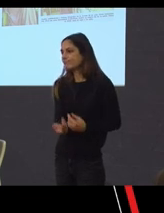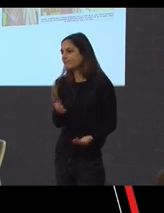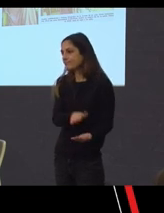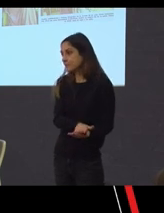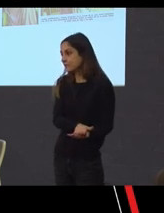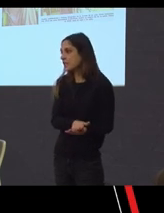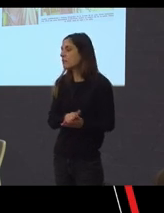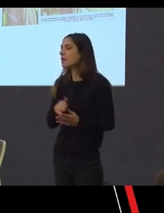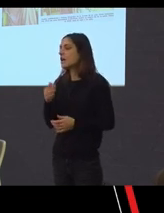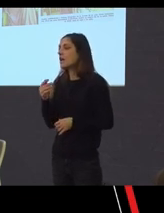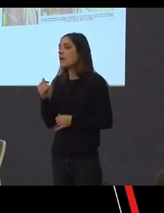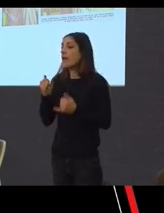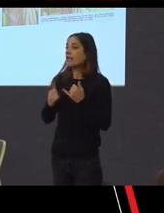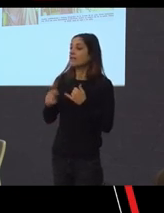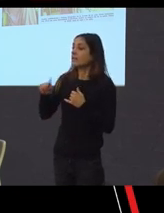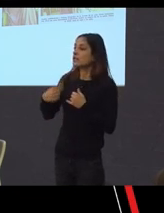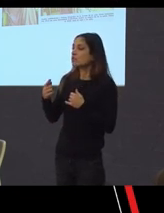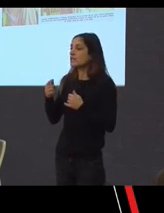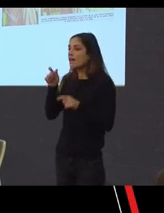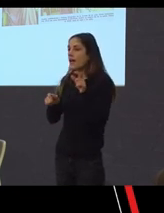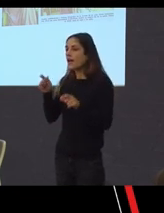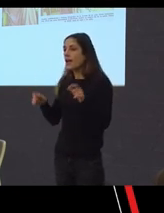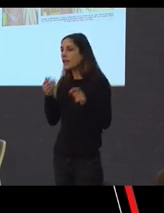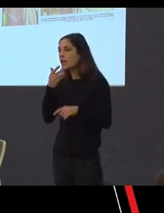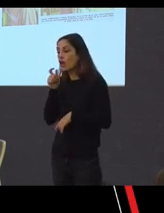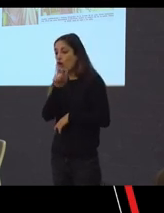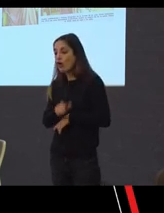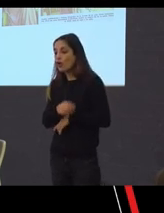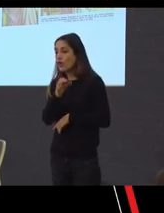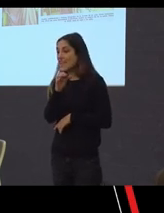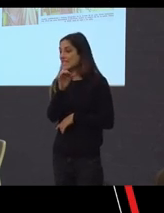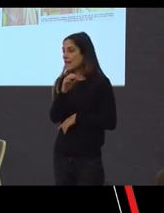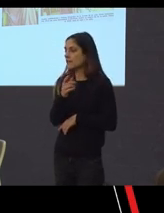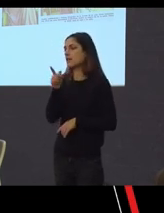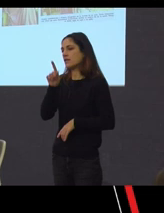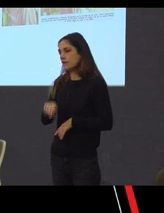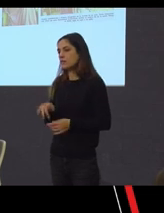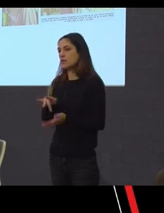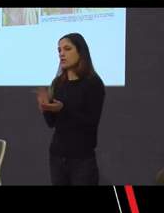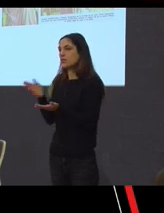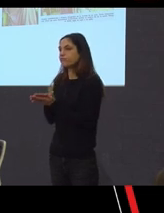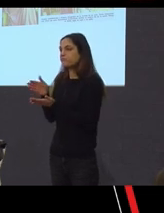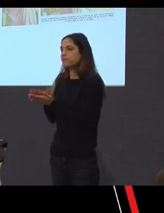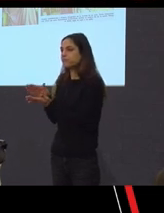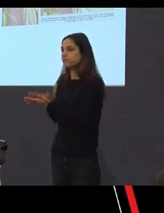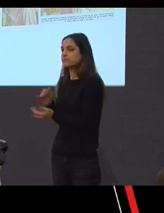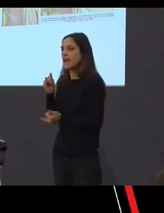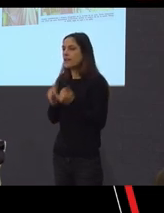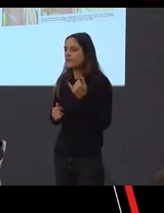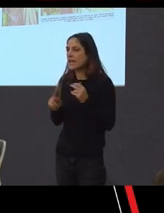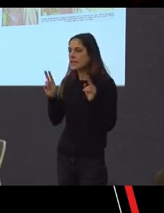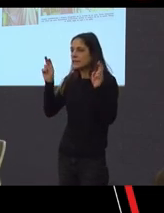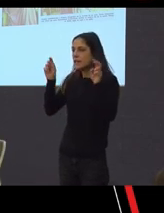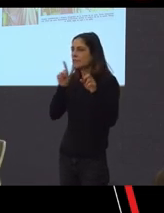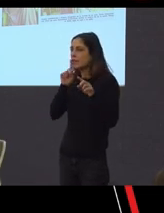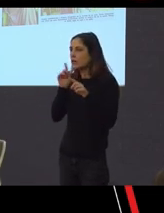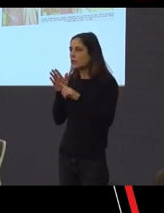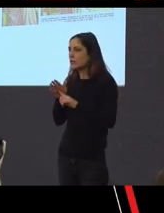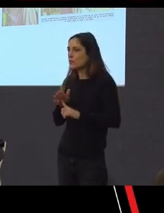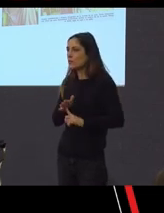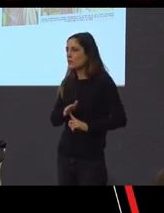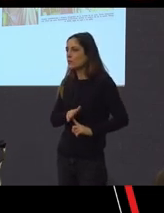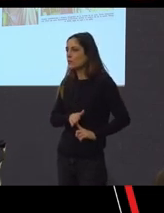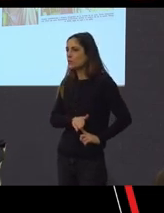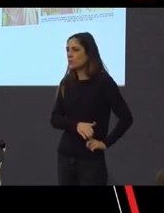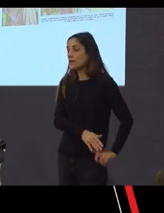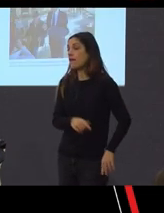coñeceron a Sandra e isto vai a quedar aí enterrado, non? Pero, bueno, é unha das cousas pendientes de